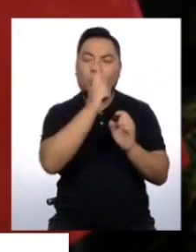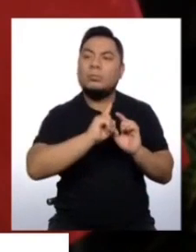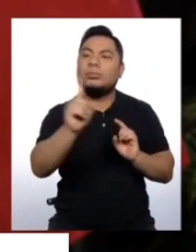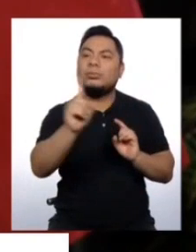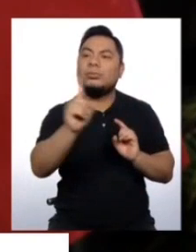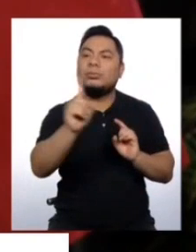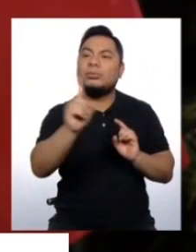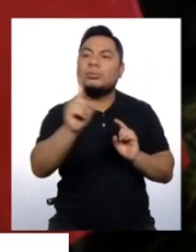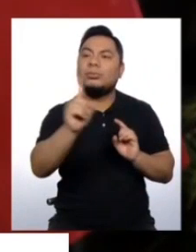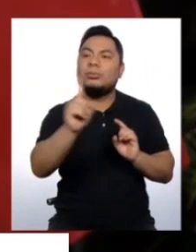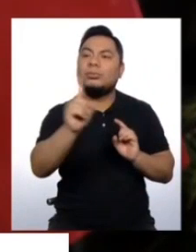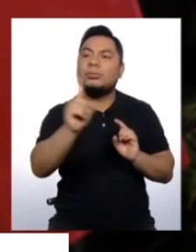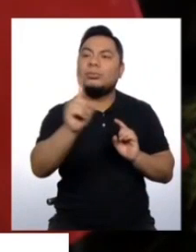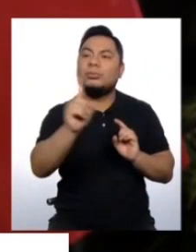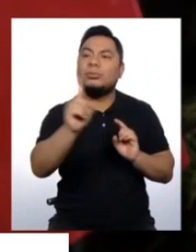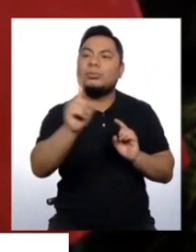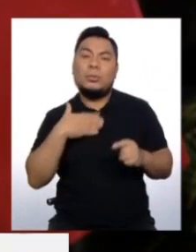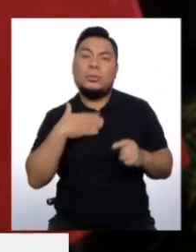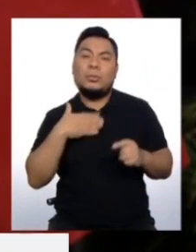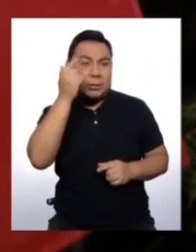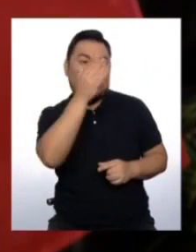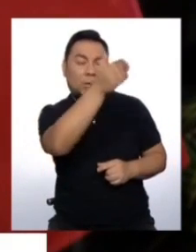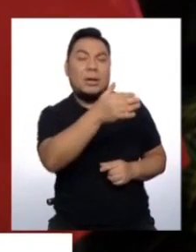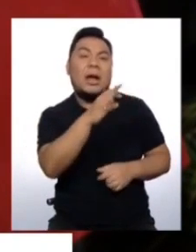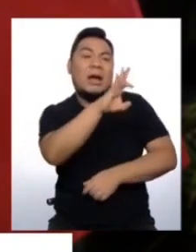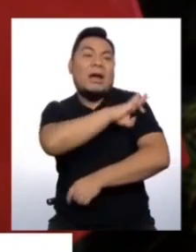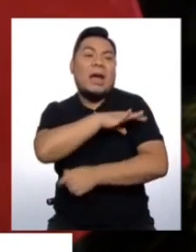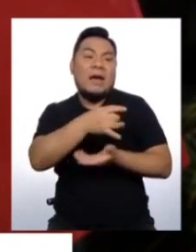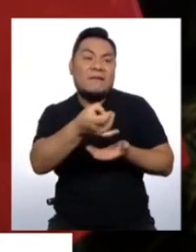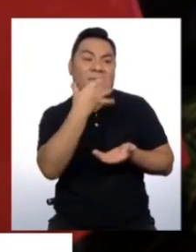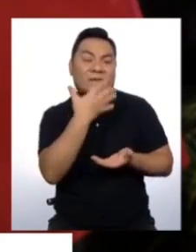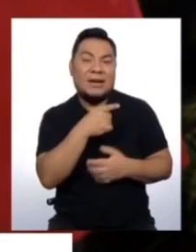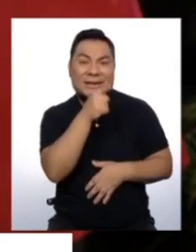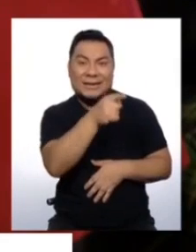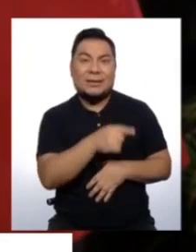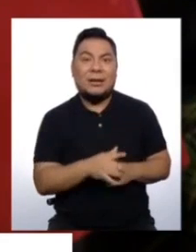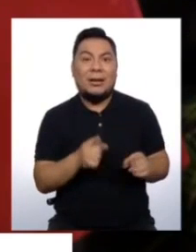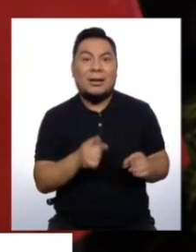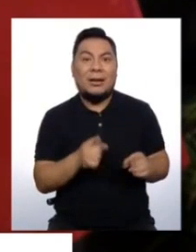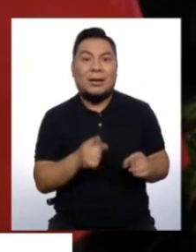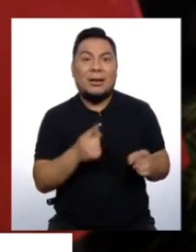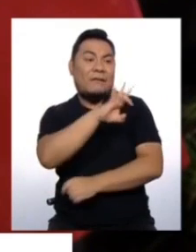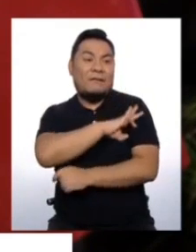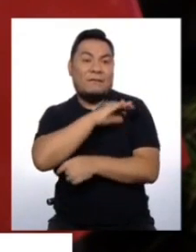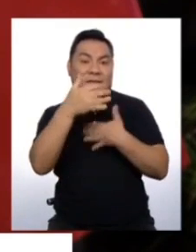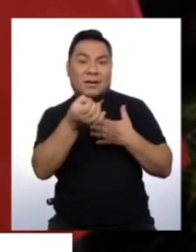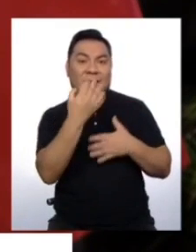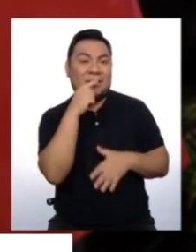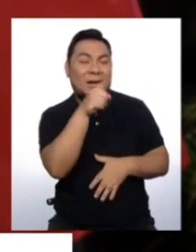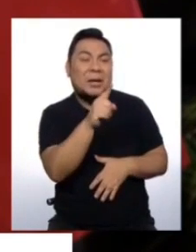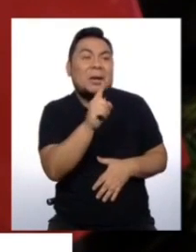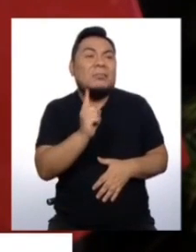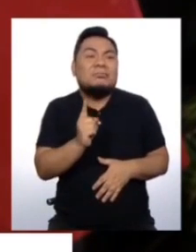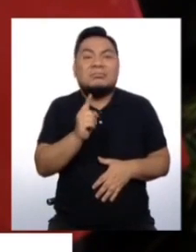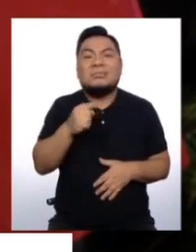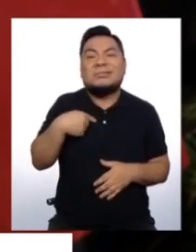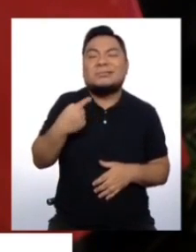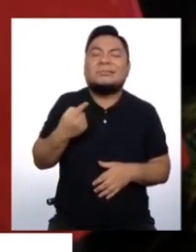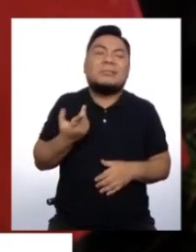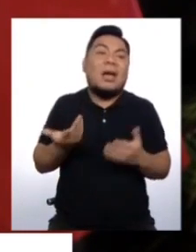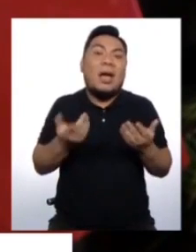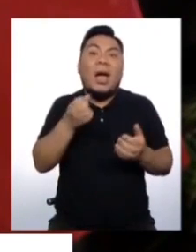que ir a comprar a la farmacia, pero la farmacia no queda a una, dos cuadras de